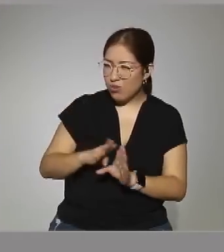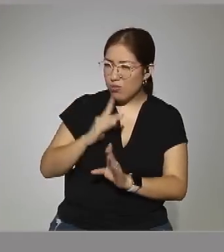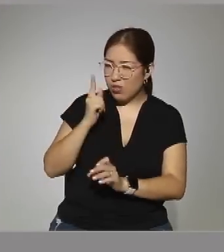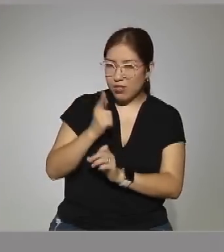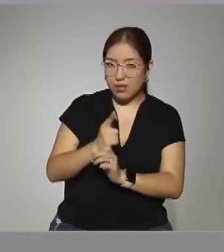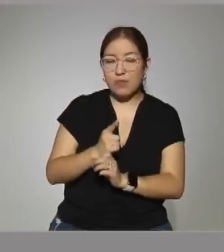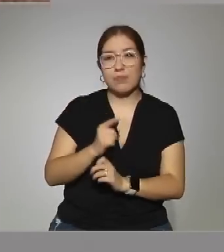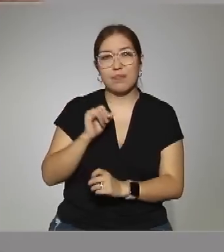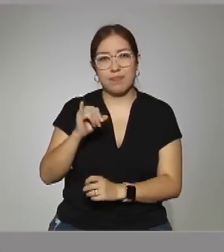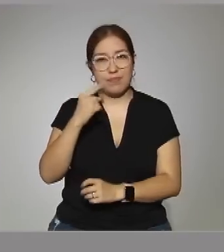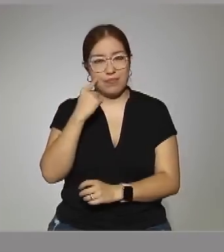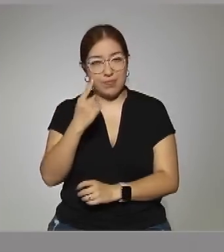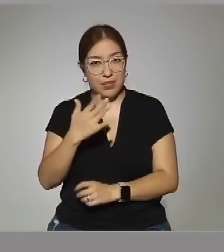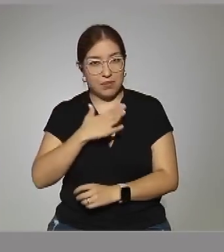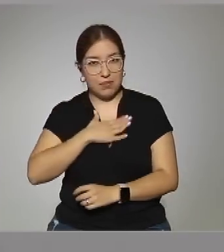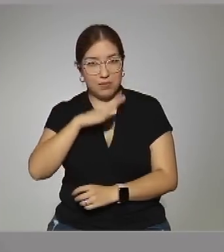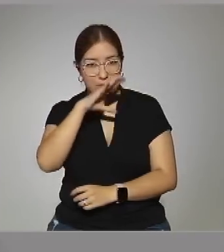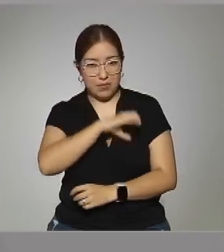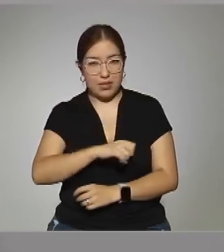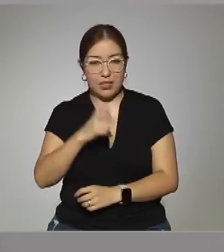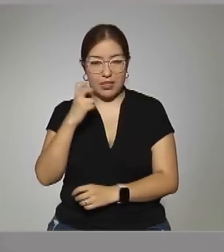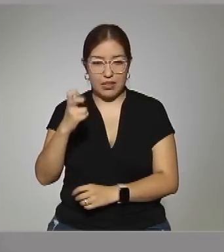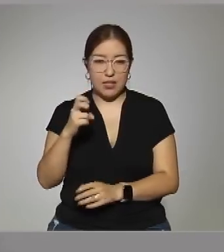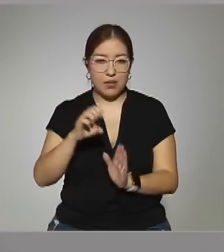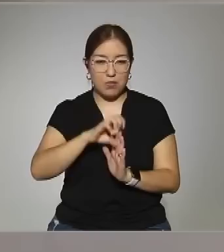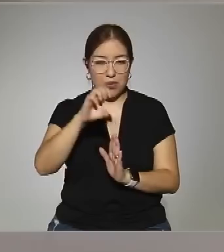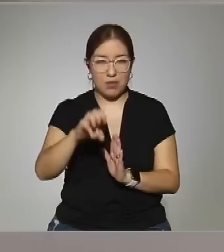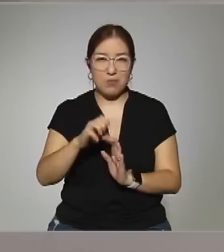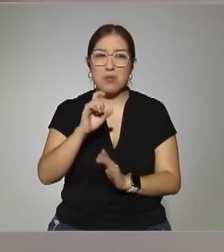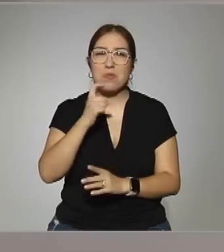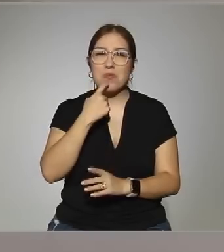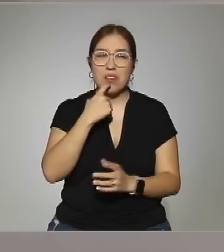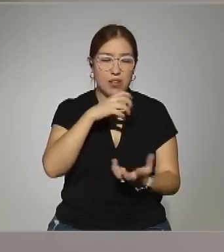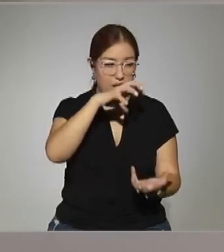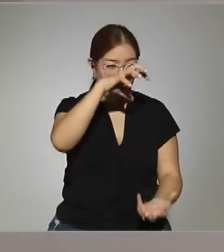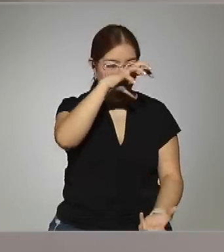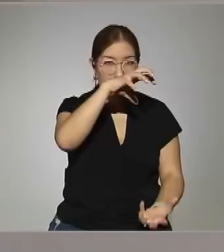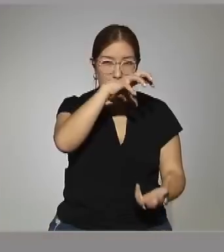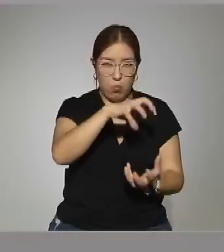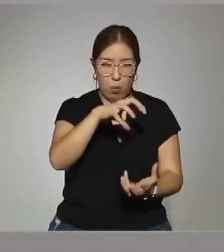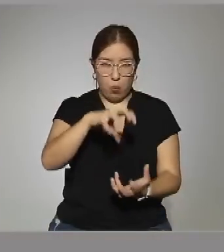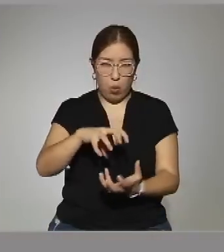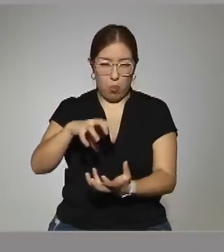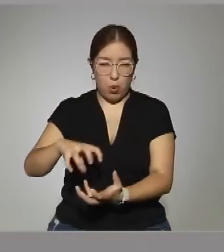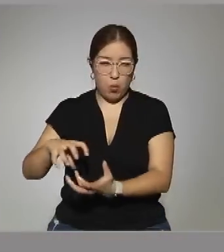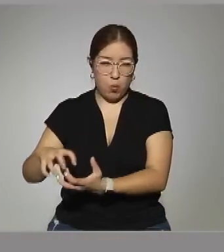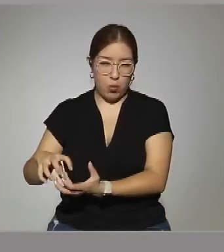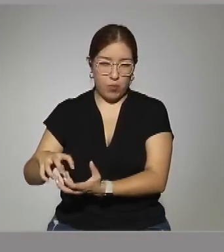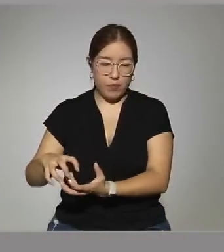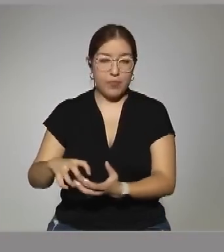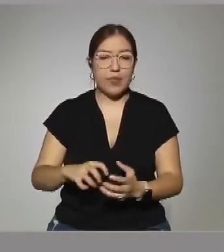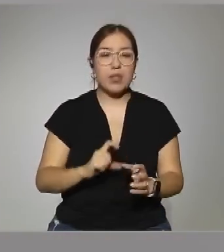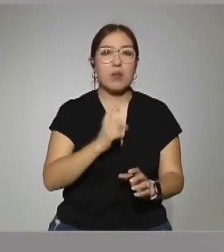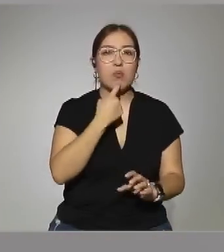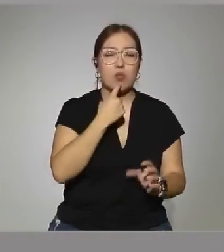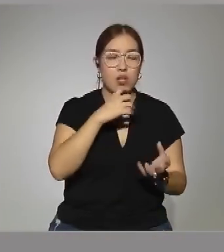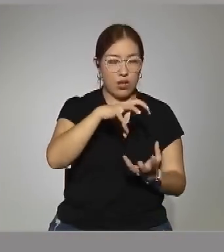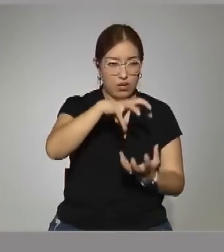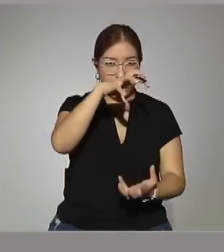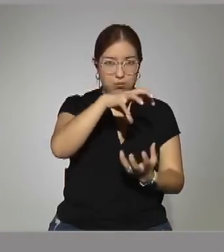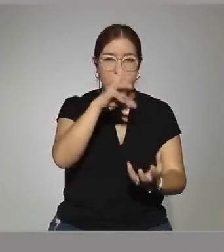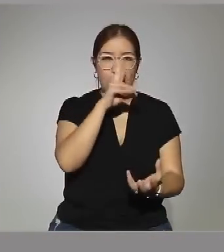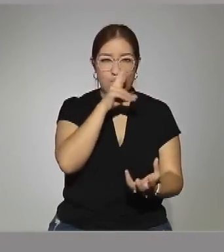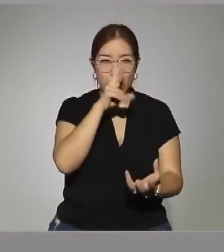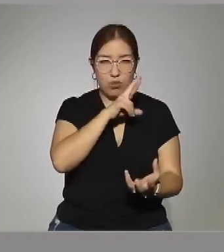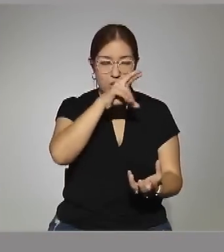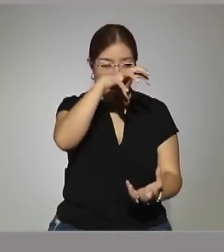a mí me encanta este ejemplo, las matruscas. ¿Sí? Dentro de cada muñequita, ¿no? Las muñecas rusas,